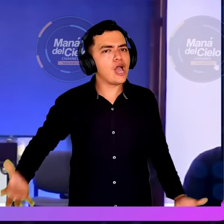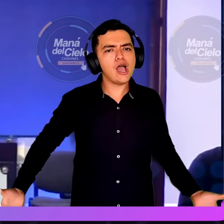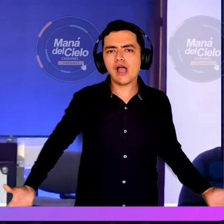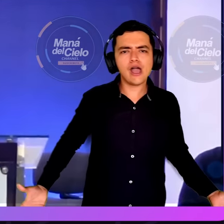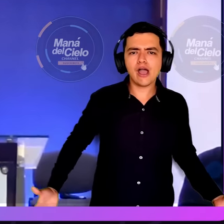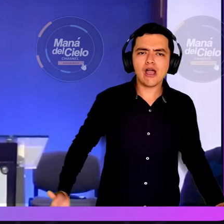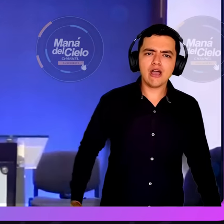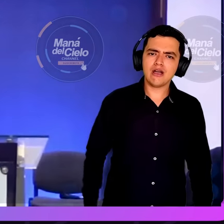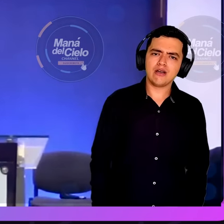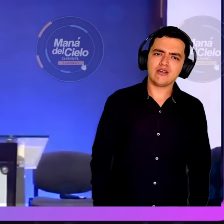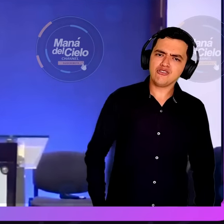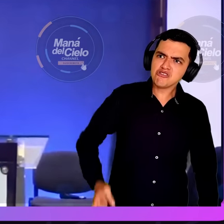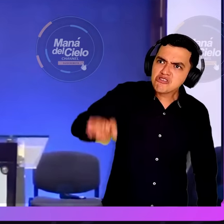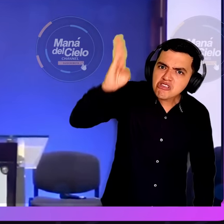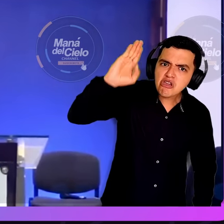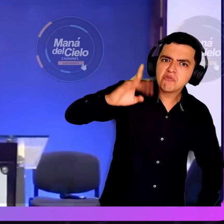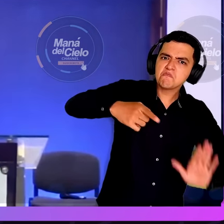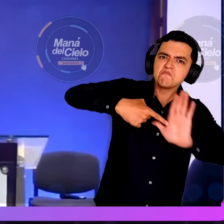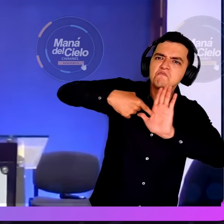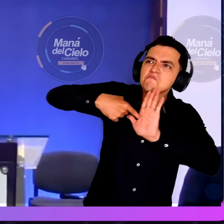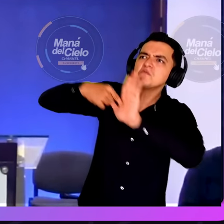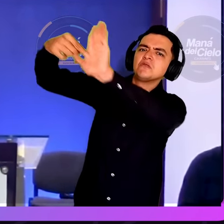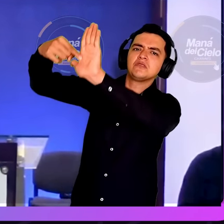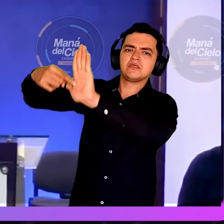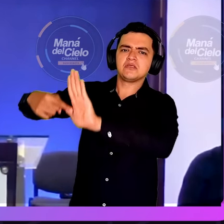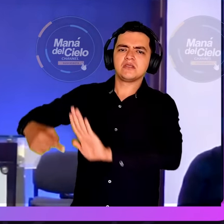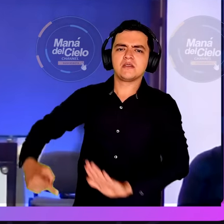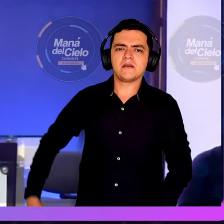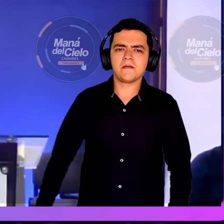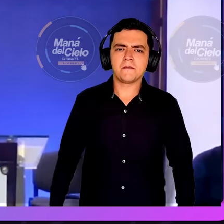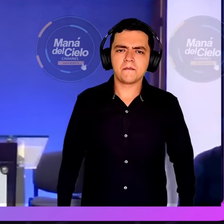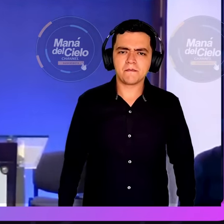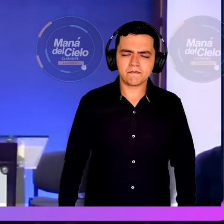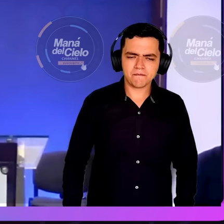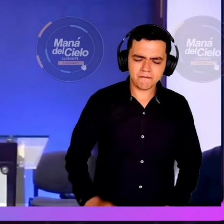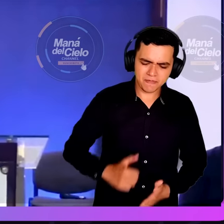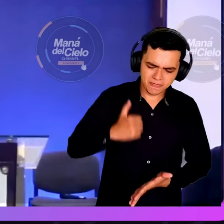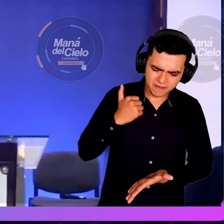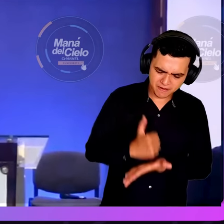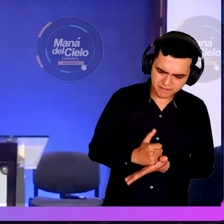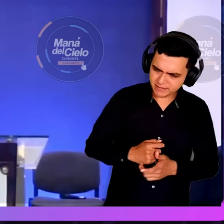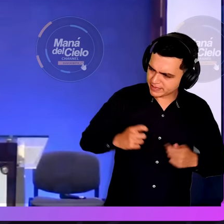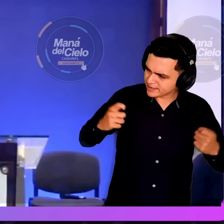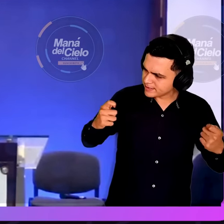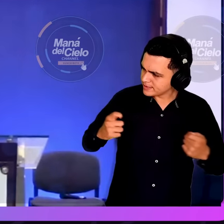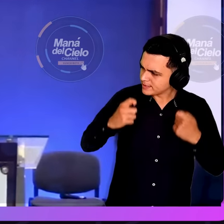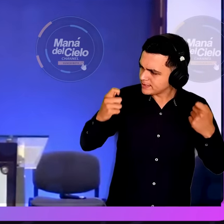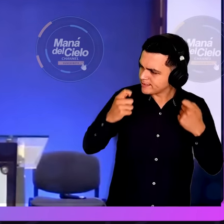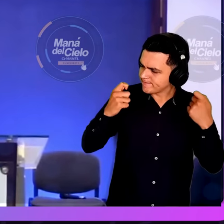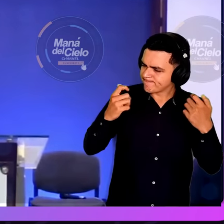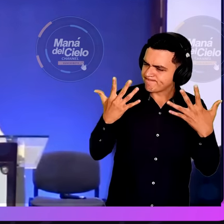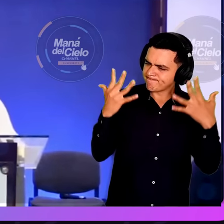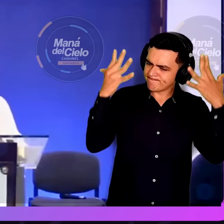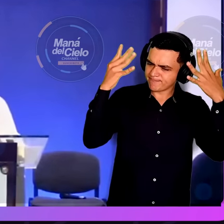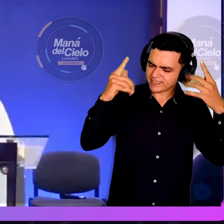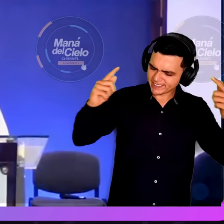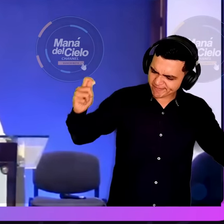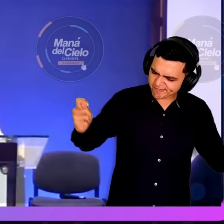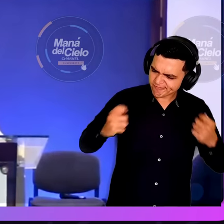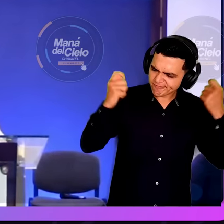programa estamos renovando la esencia, estamos volviendo a ese primer amor. Aquí no estamos para darle gusto a nadie,